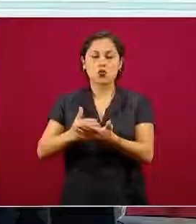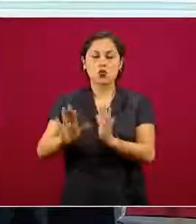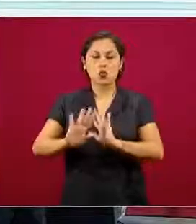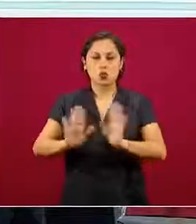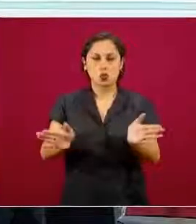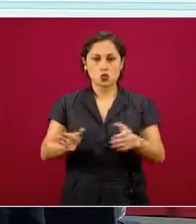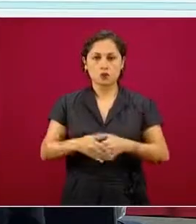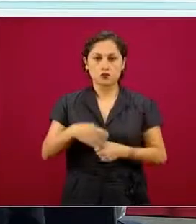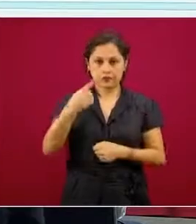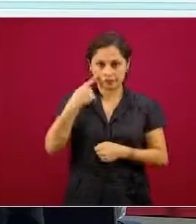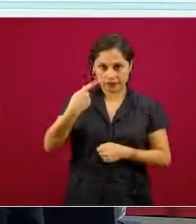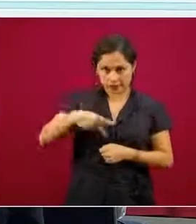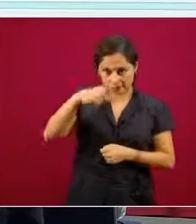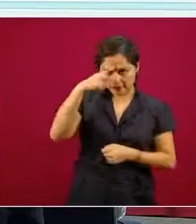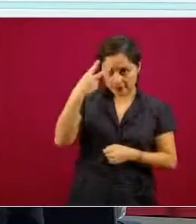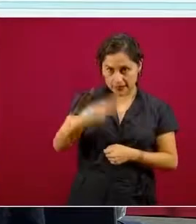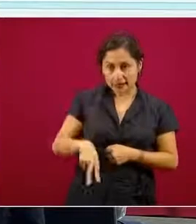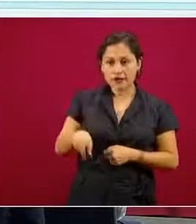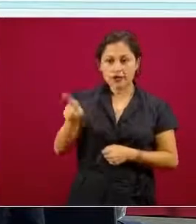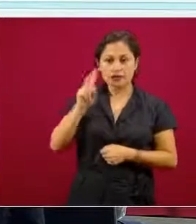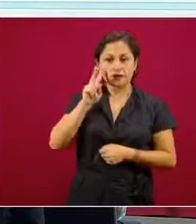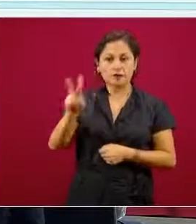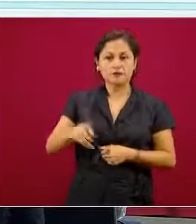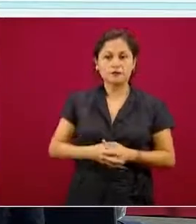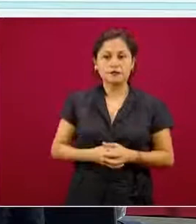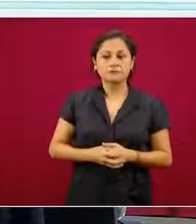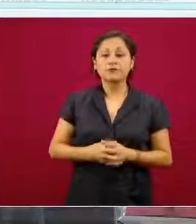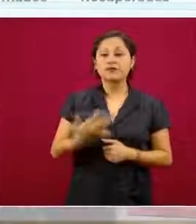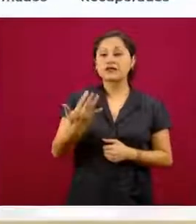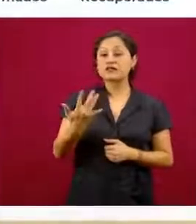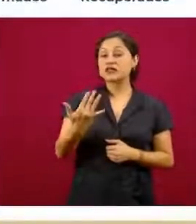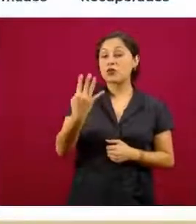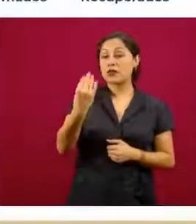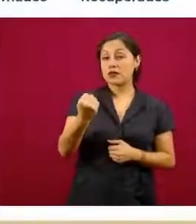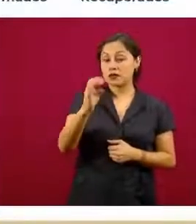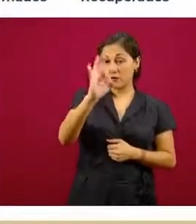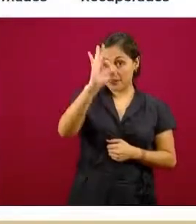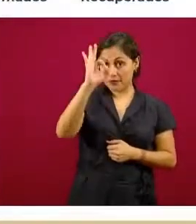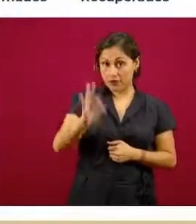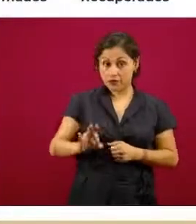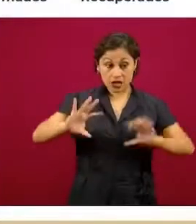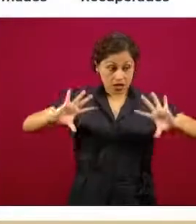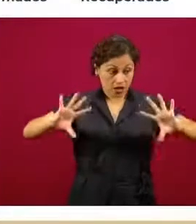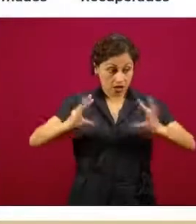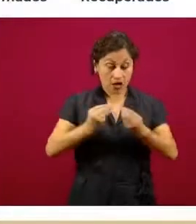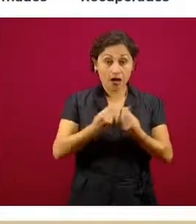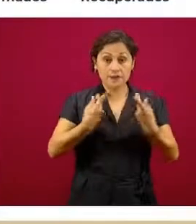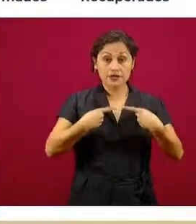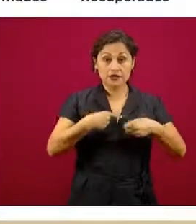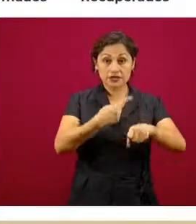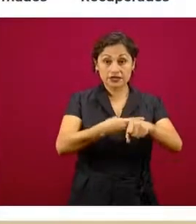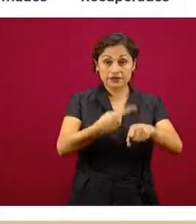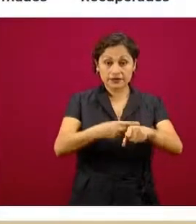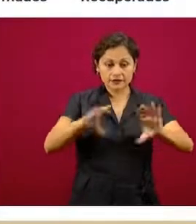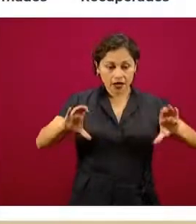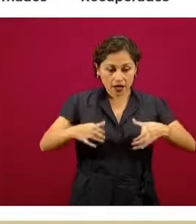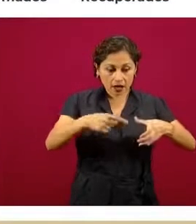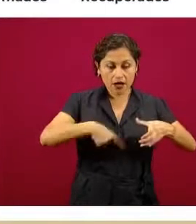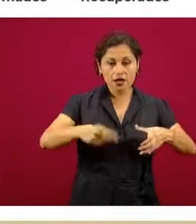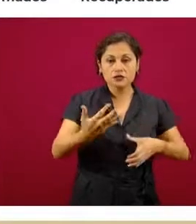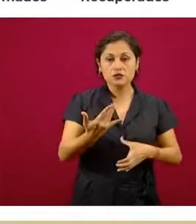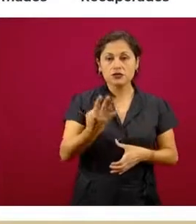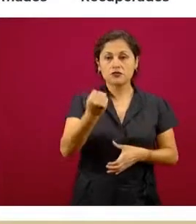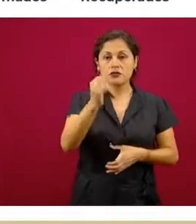COVID-19 en México. Vean que representa el 59% de todos los casos confirmados. Aquí nos estamos enfocando a